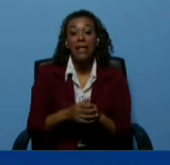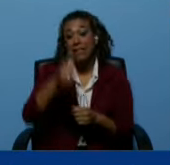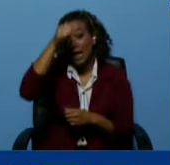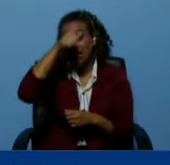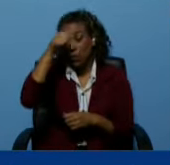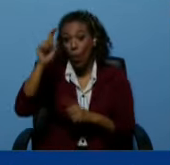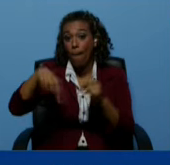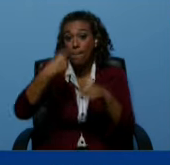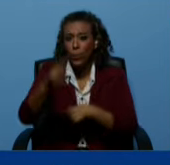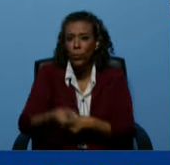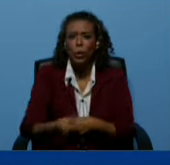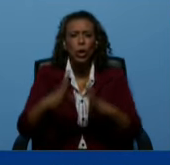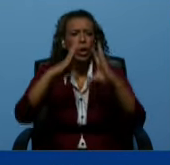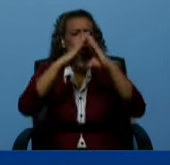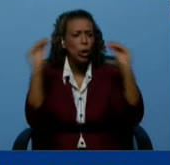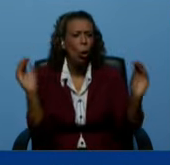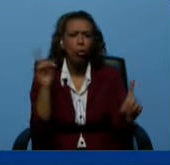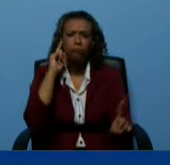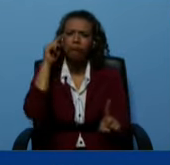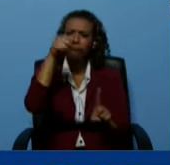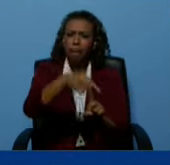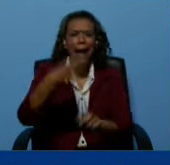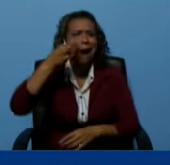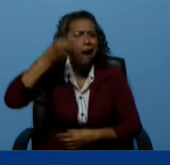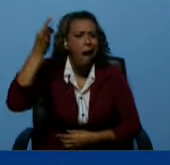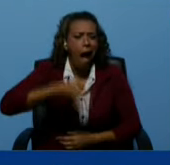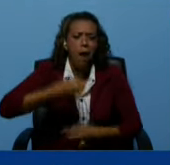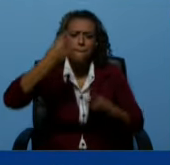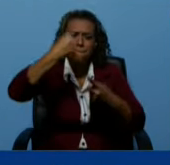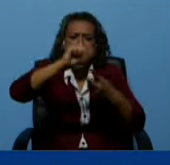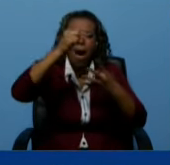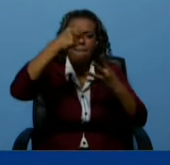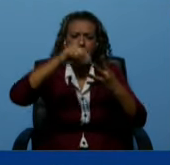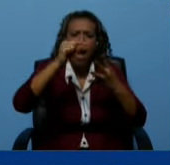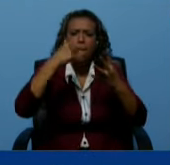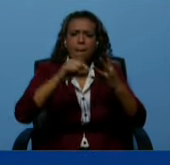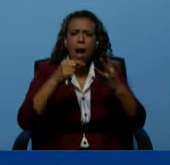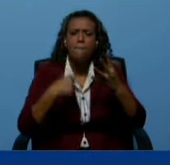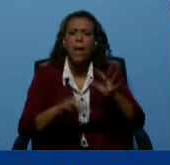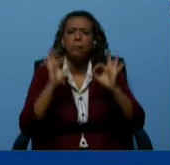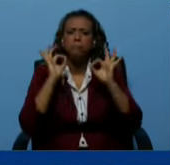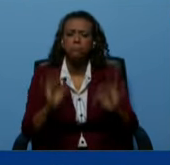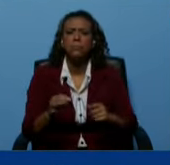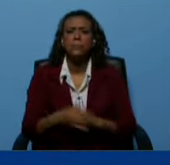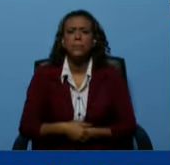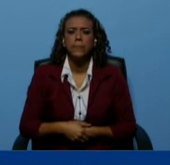domingo. Todas se están cumpliendo, se van a cumplir.